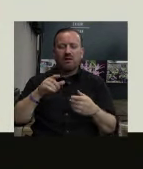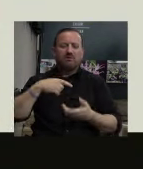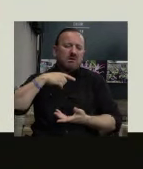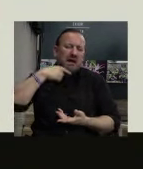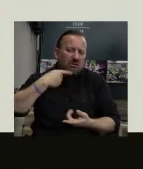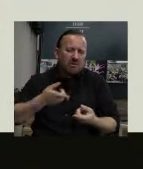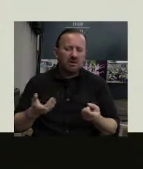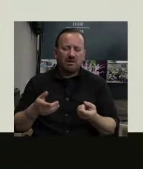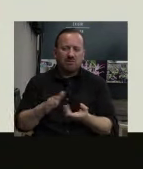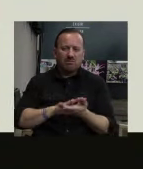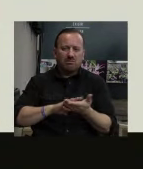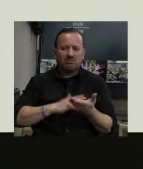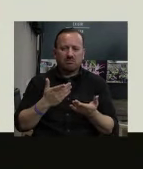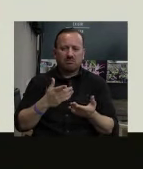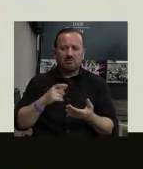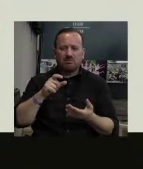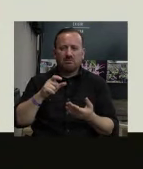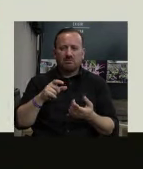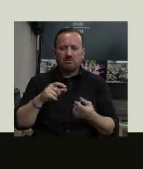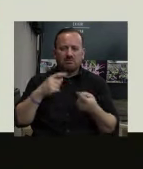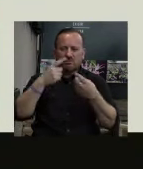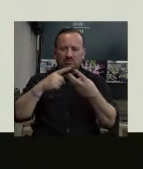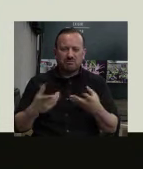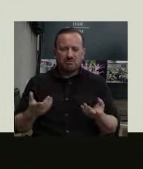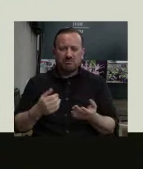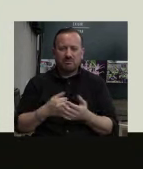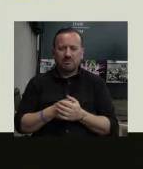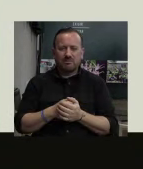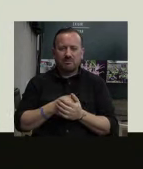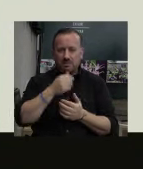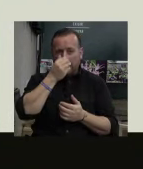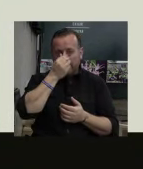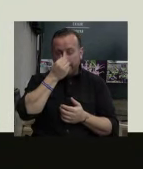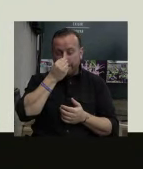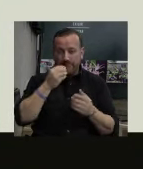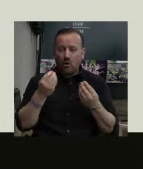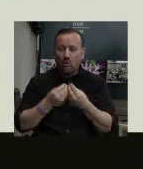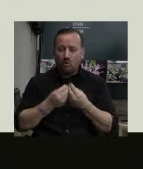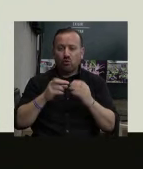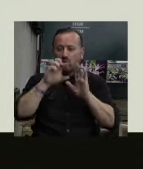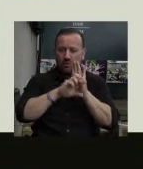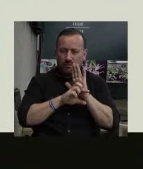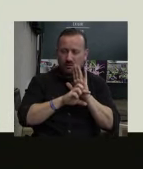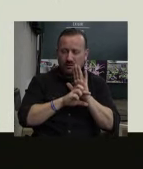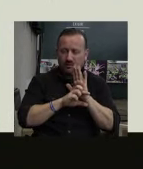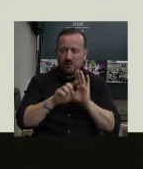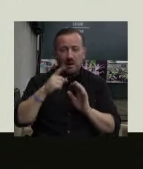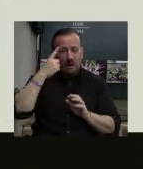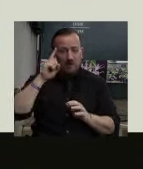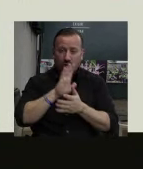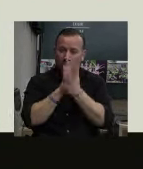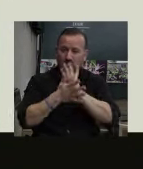cacao eh sachainchi etcétera muchos proyectos Pero de todos